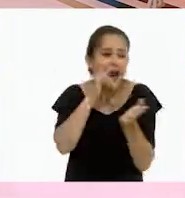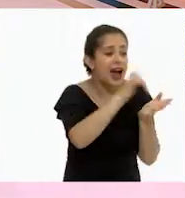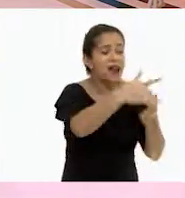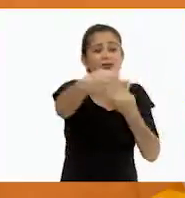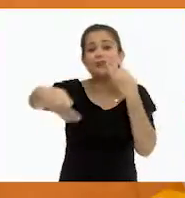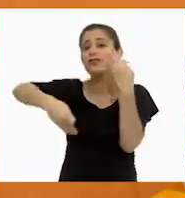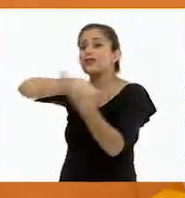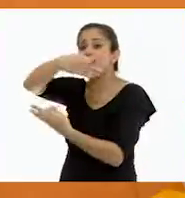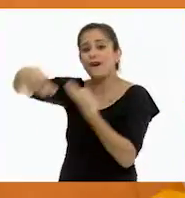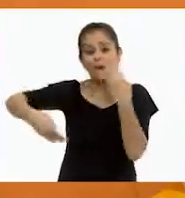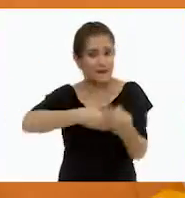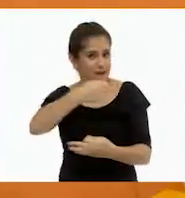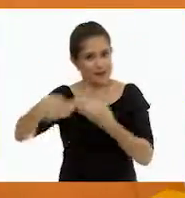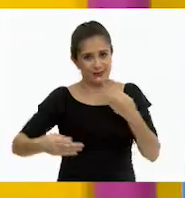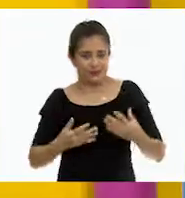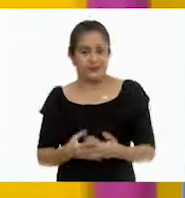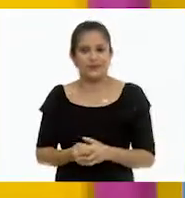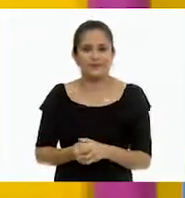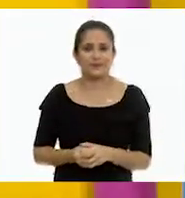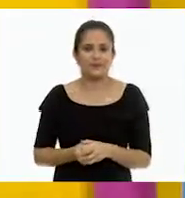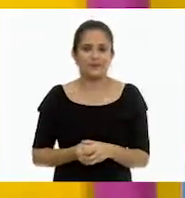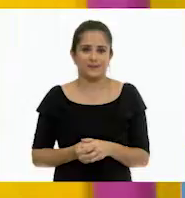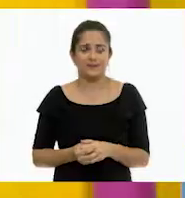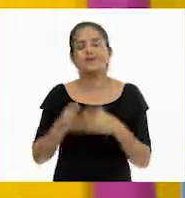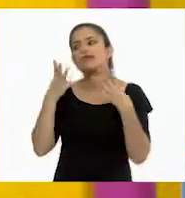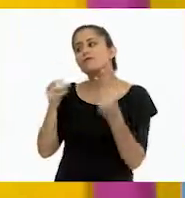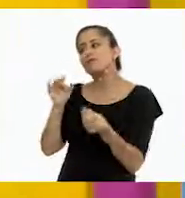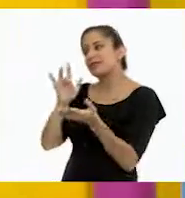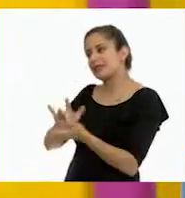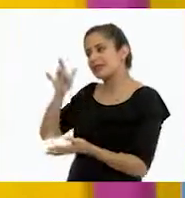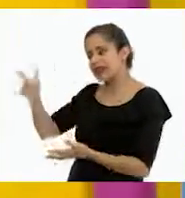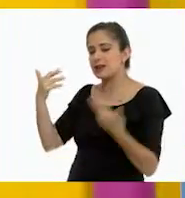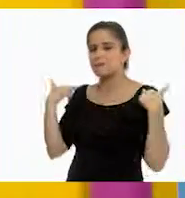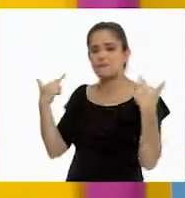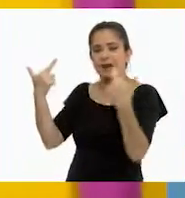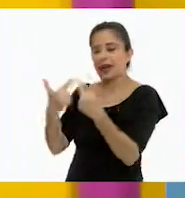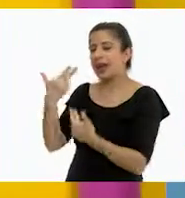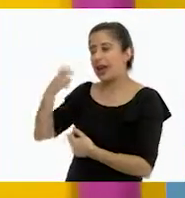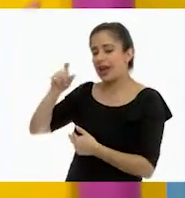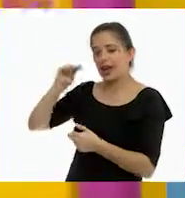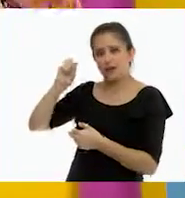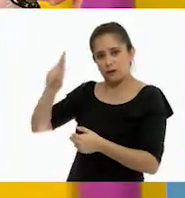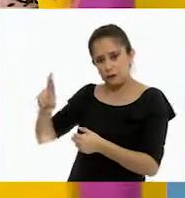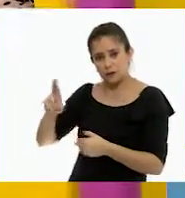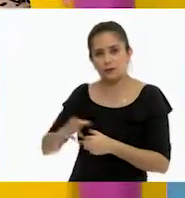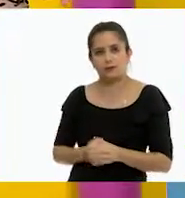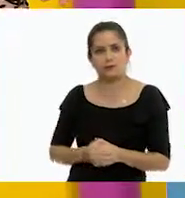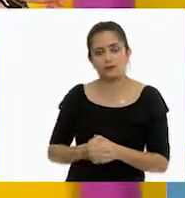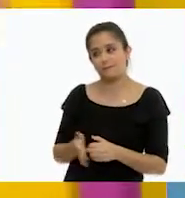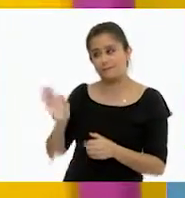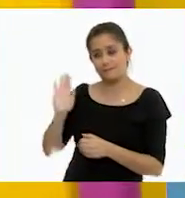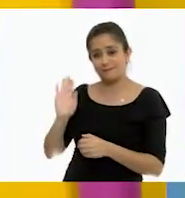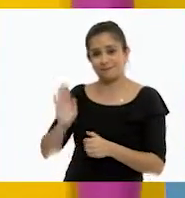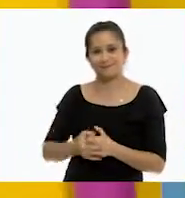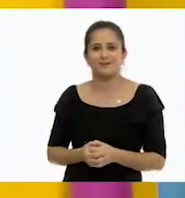problema. Bueno, sí habría problema porque no habría programa. Muchas gracias, maestro Héctor Saladín.